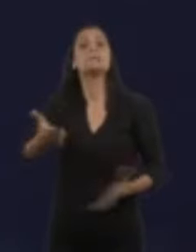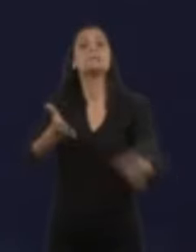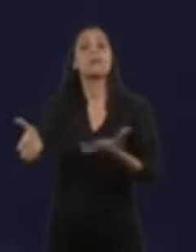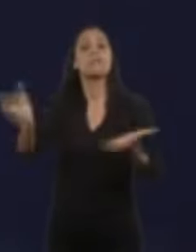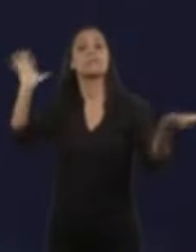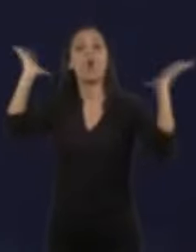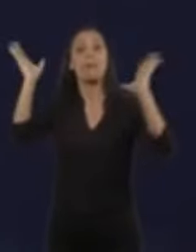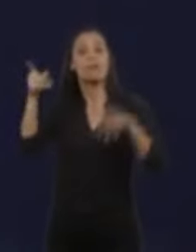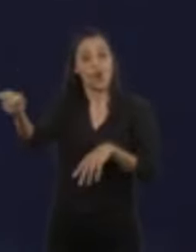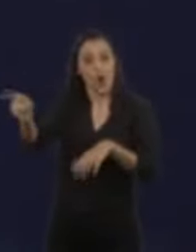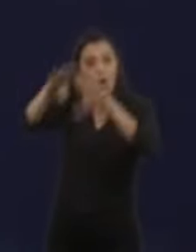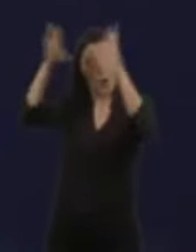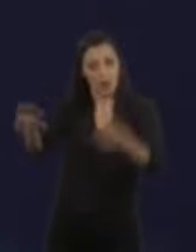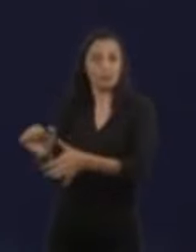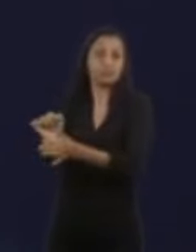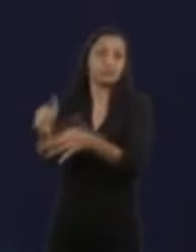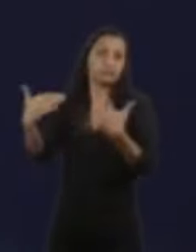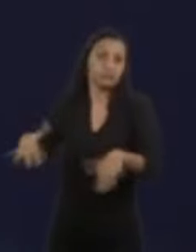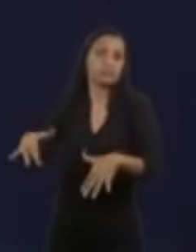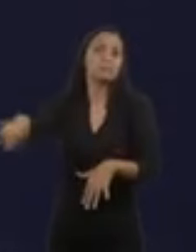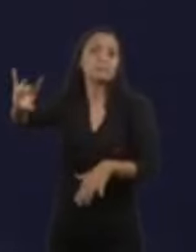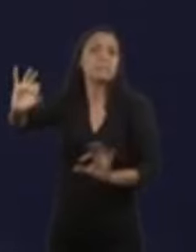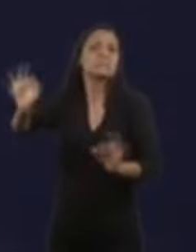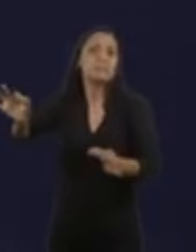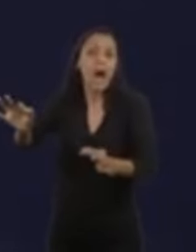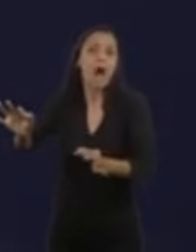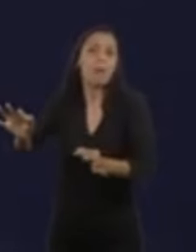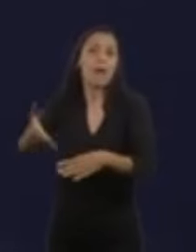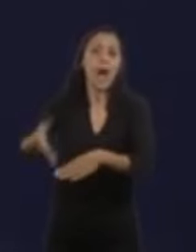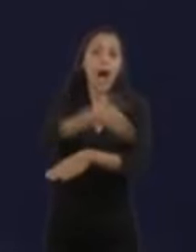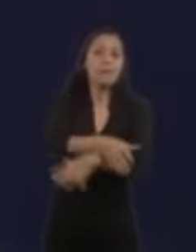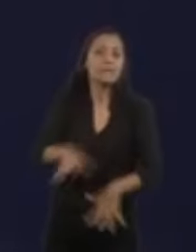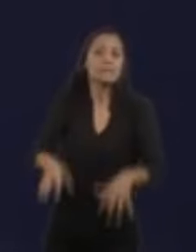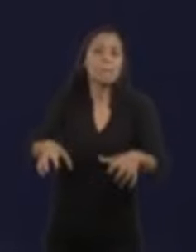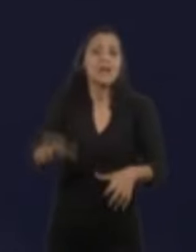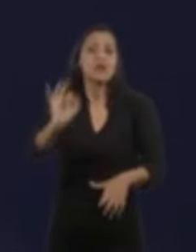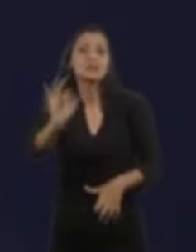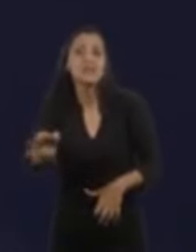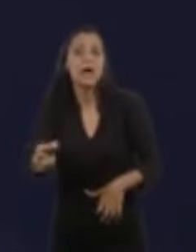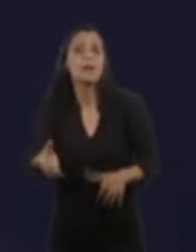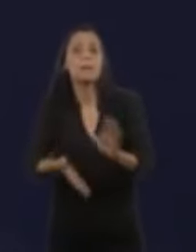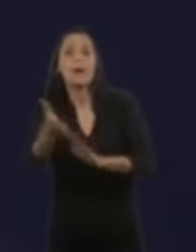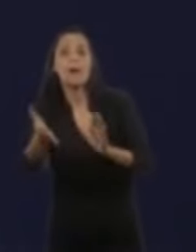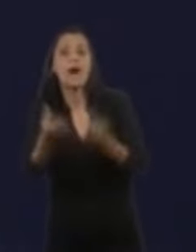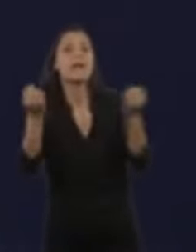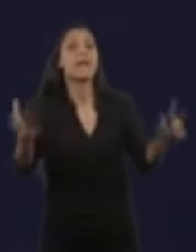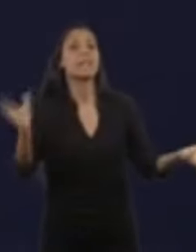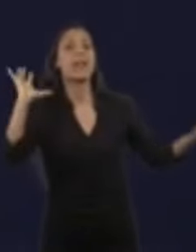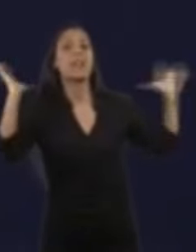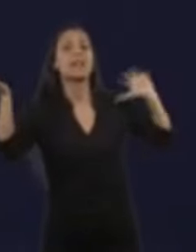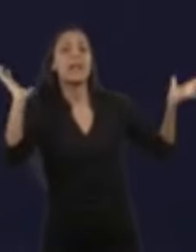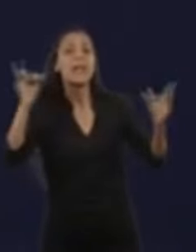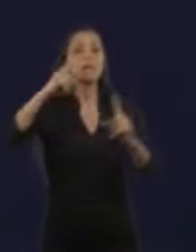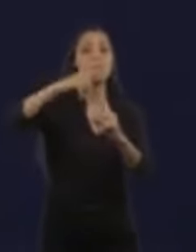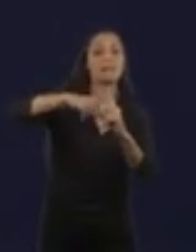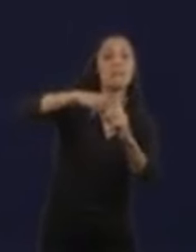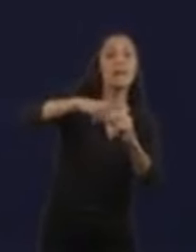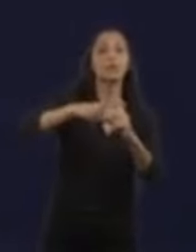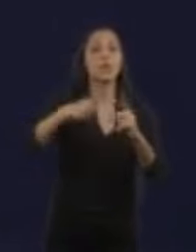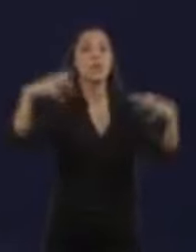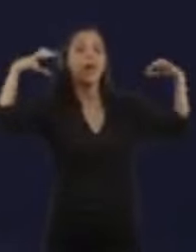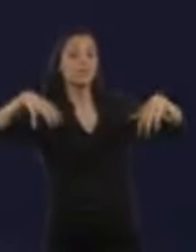meteorológico de calidad que puede prever en un cierto parámetro dentro de cierto Rango Cuál va a ser el comportamiento del